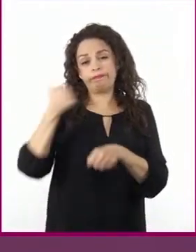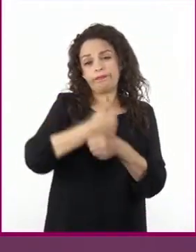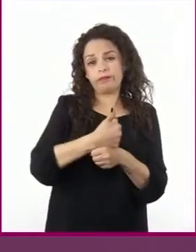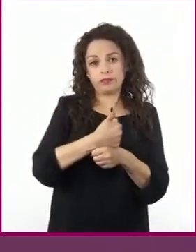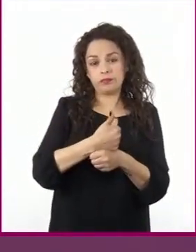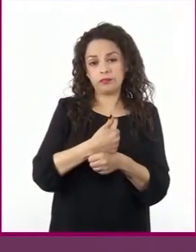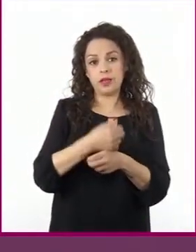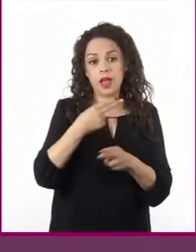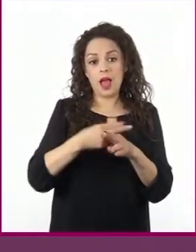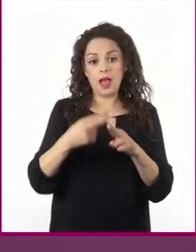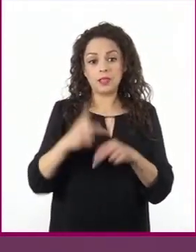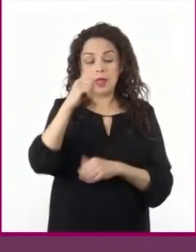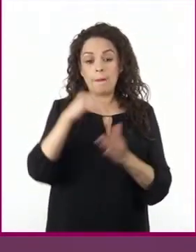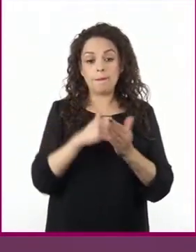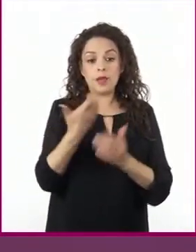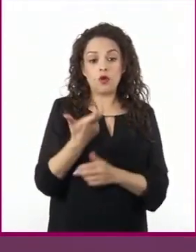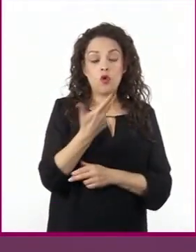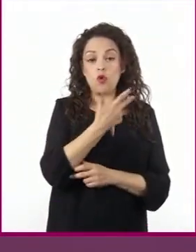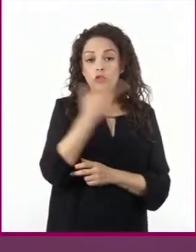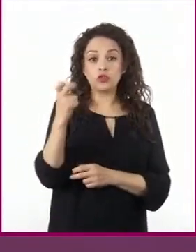durante